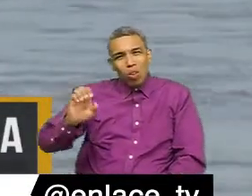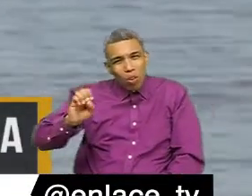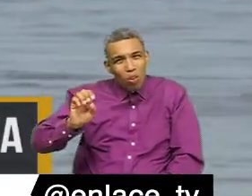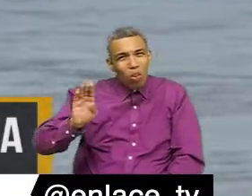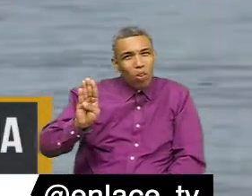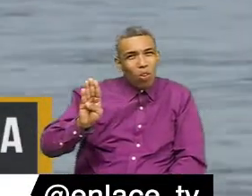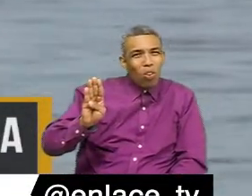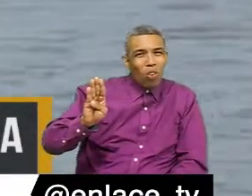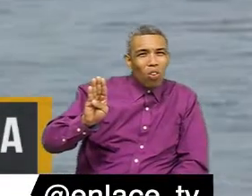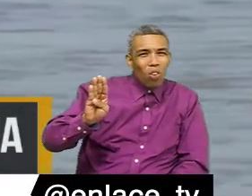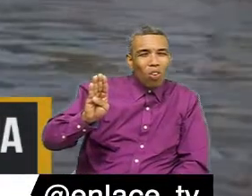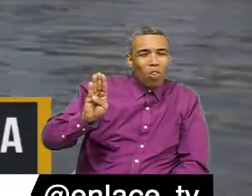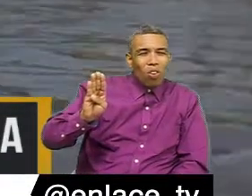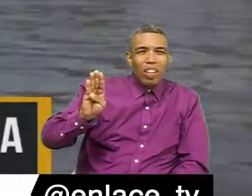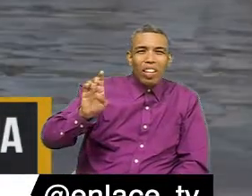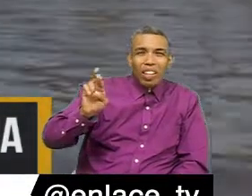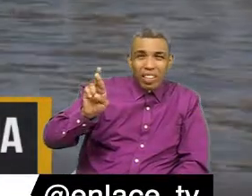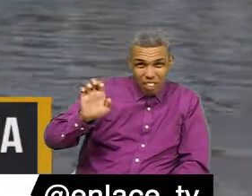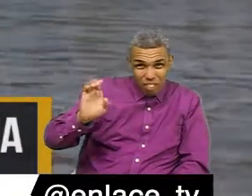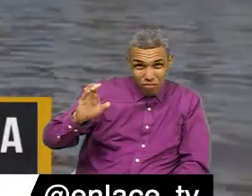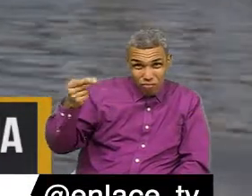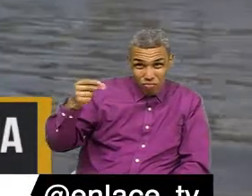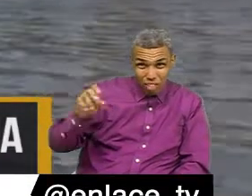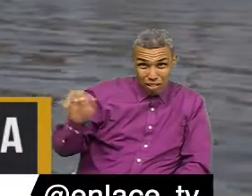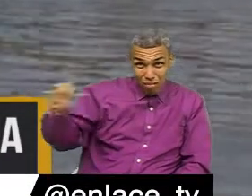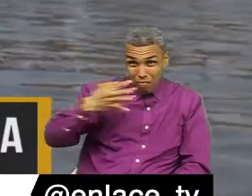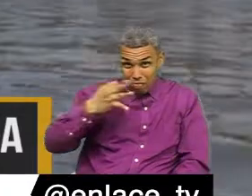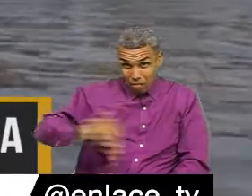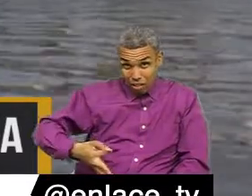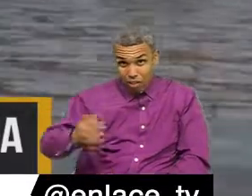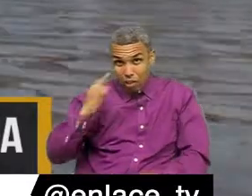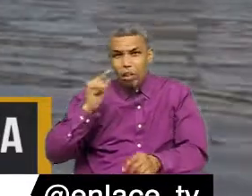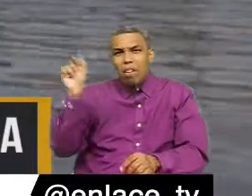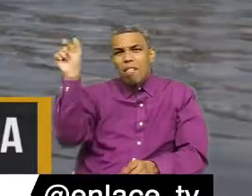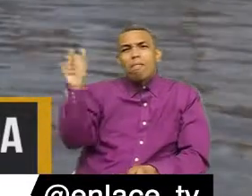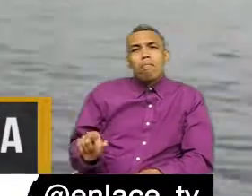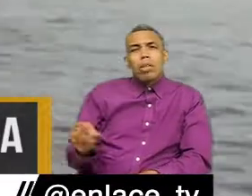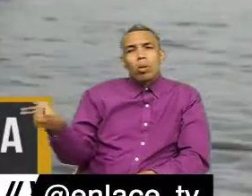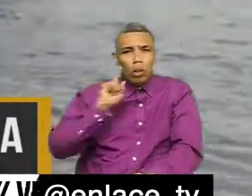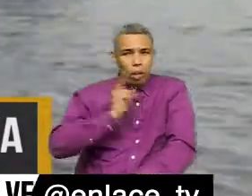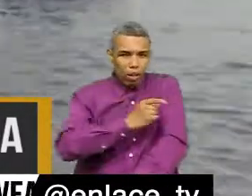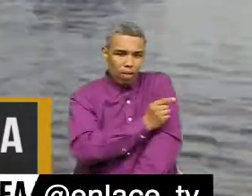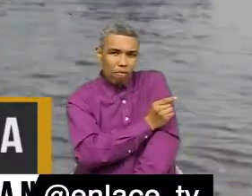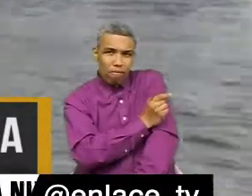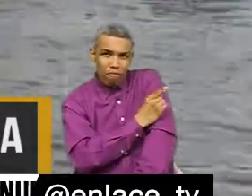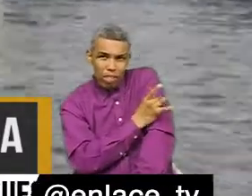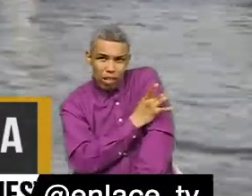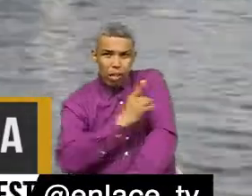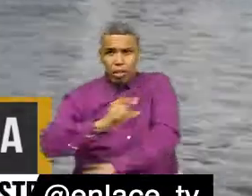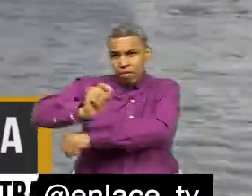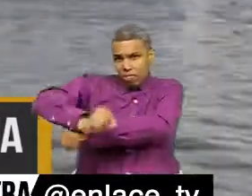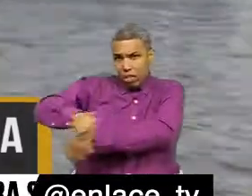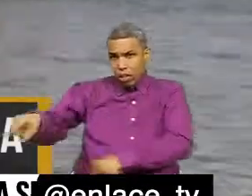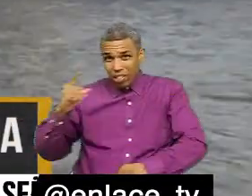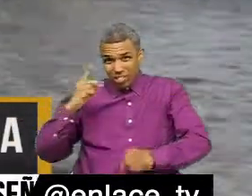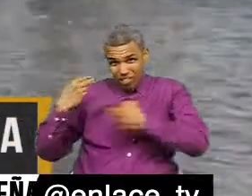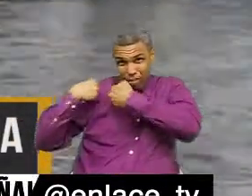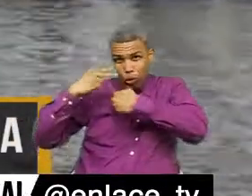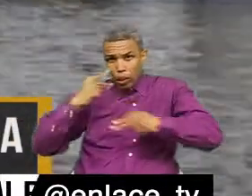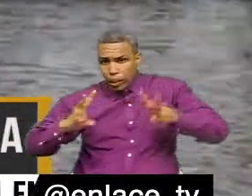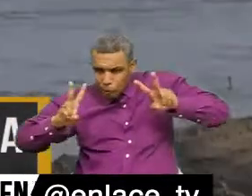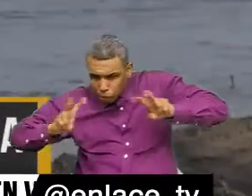millonarias licitaciones en Colombia. Esta afirmación la ha hecho el fiscal general tras revisar toda la ruta del negocio tanto de la Corporación Regional del Magdalena Cor